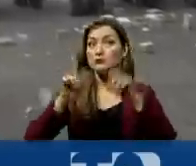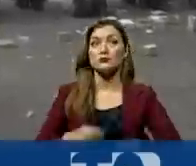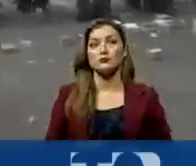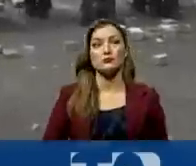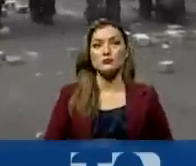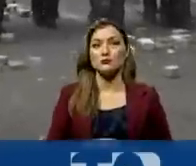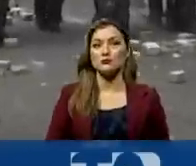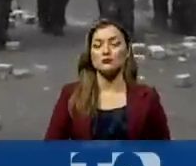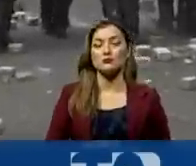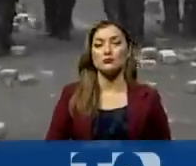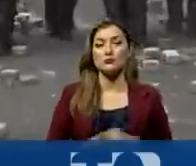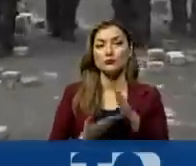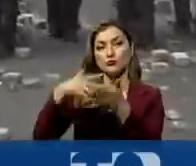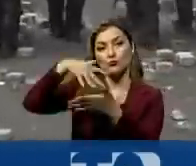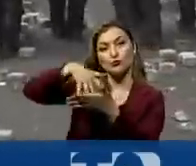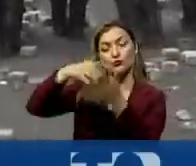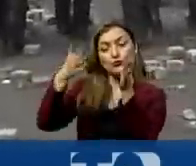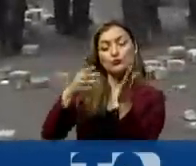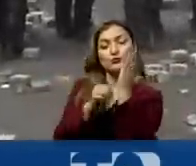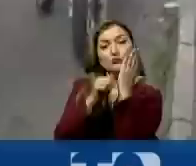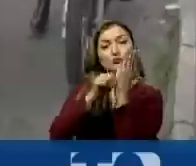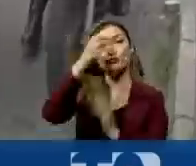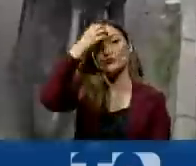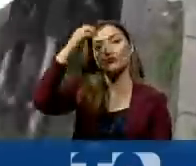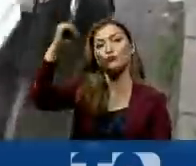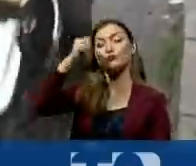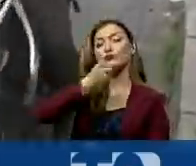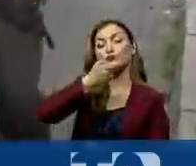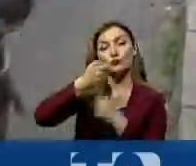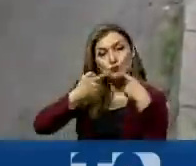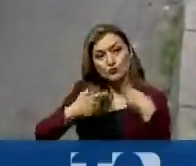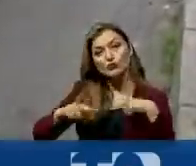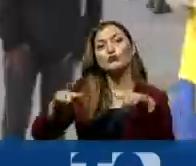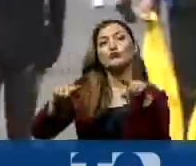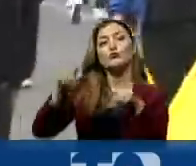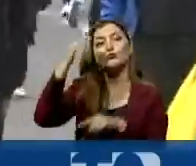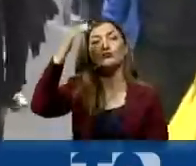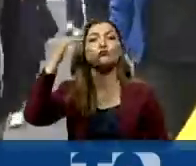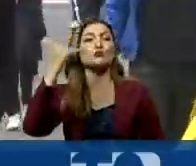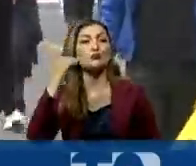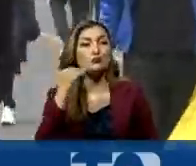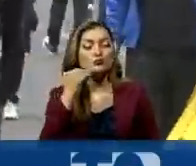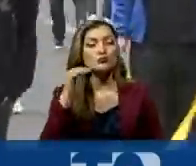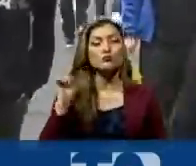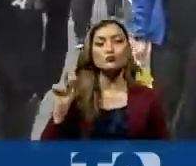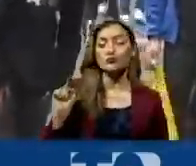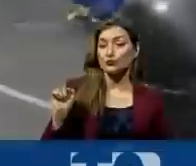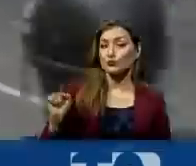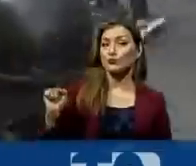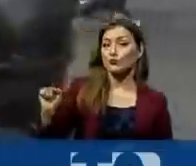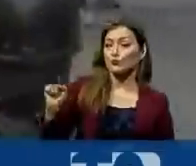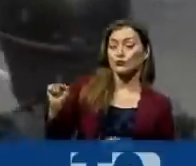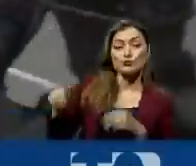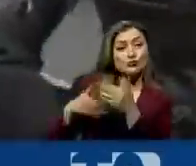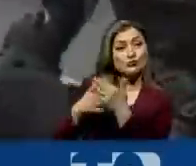caso de los estudiantes lo dijo la ministra de educación ayer en la rueda de prensa son menores de edad ahí hay